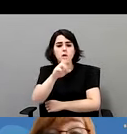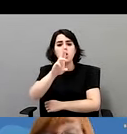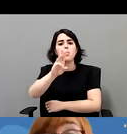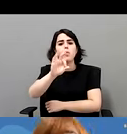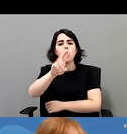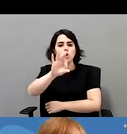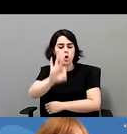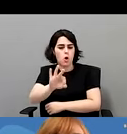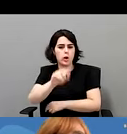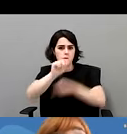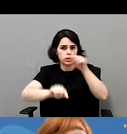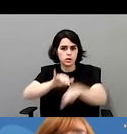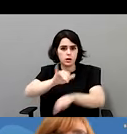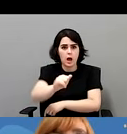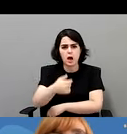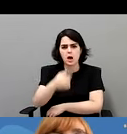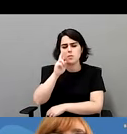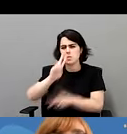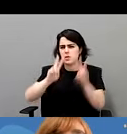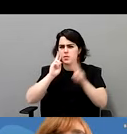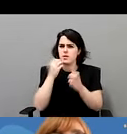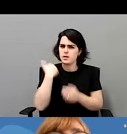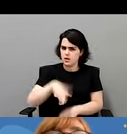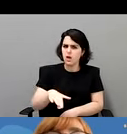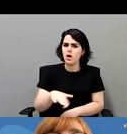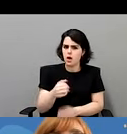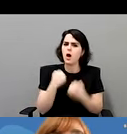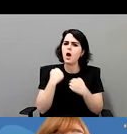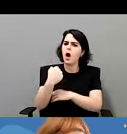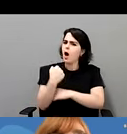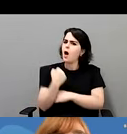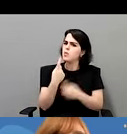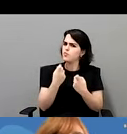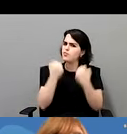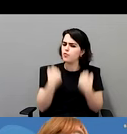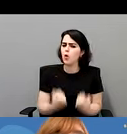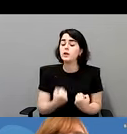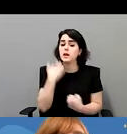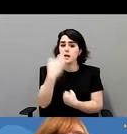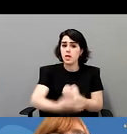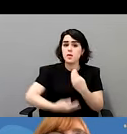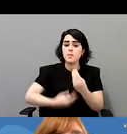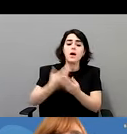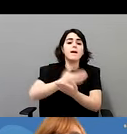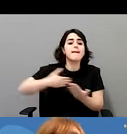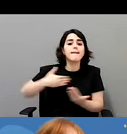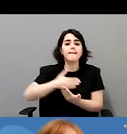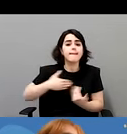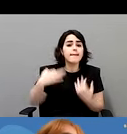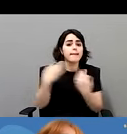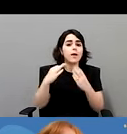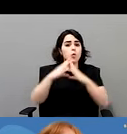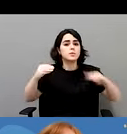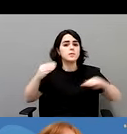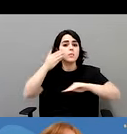un hombre, ya lo podéis observar, con grandes necesidades de apoyo y que quería estudiar en la universidad. Y cuando